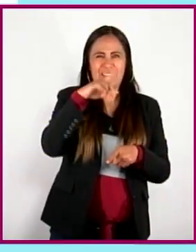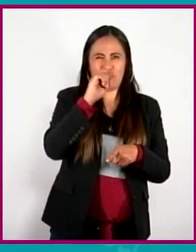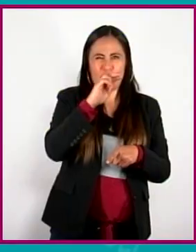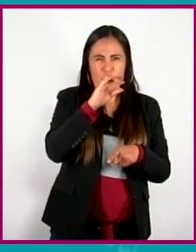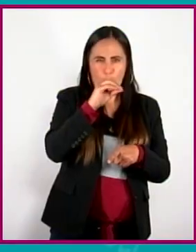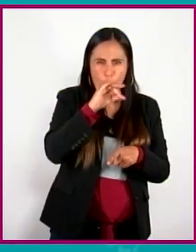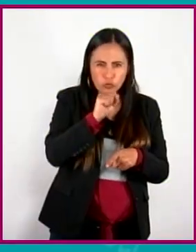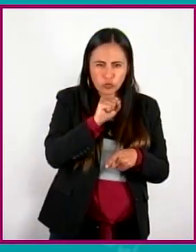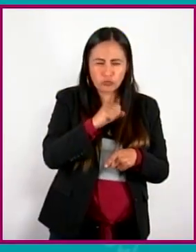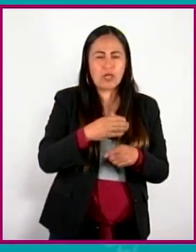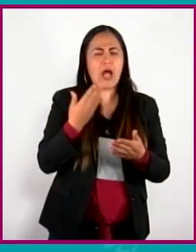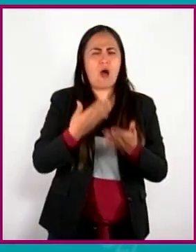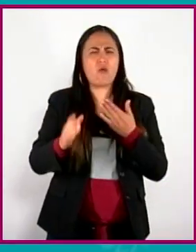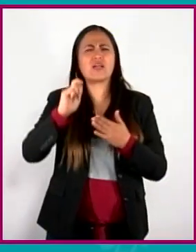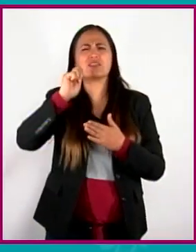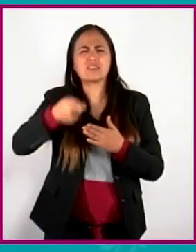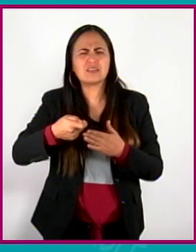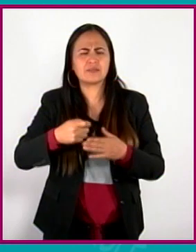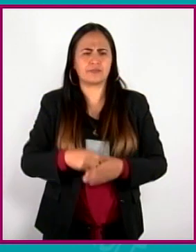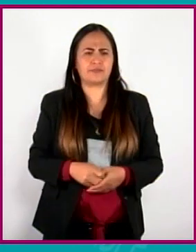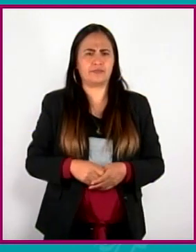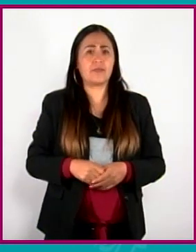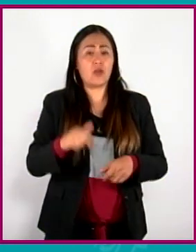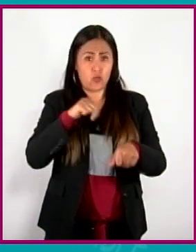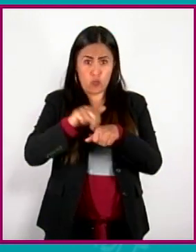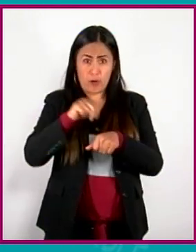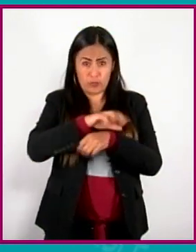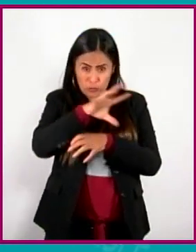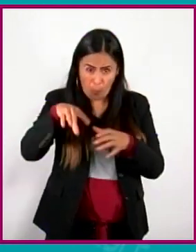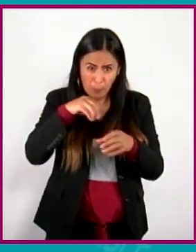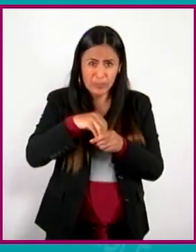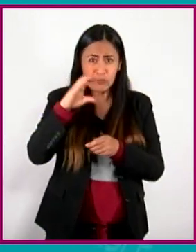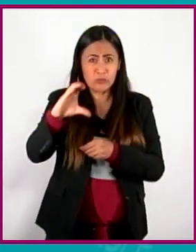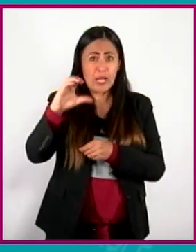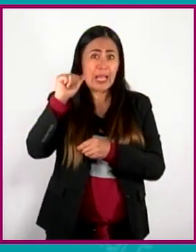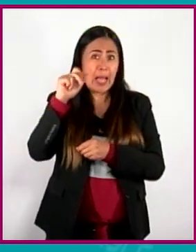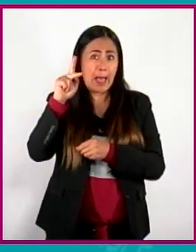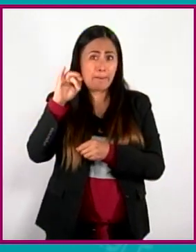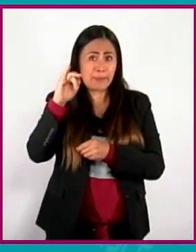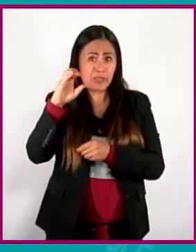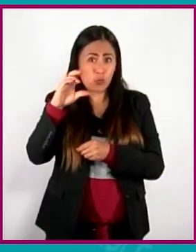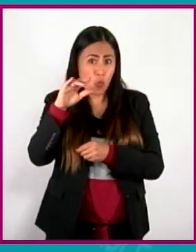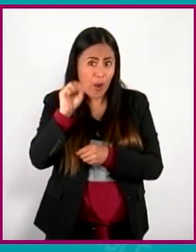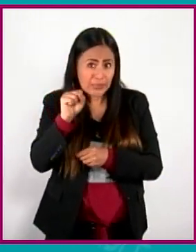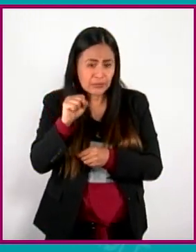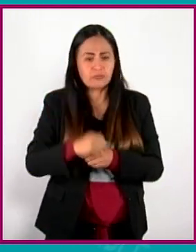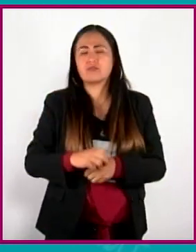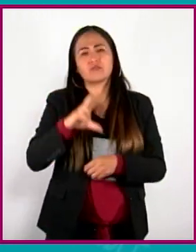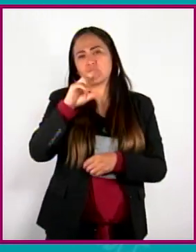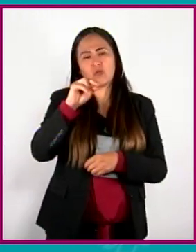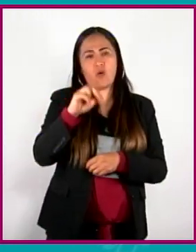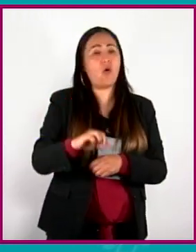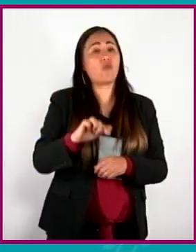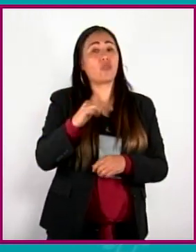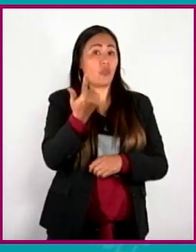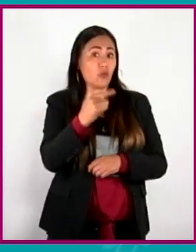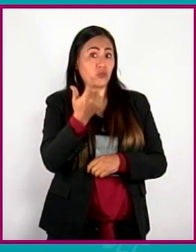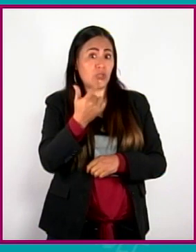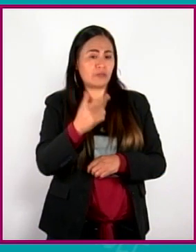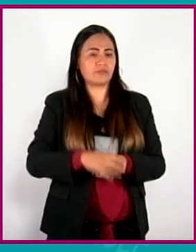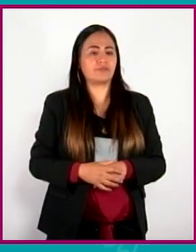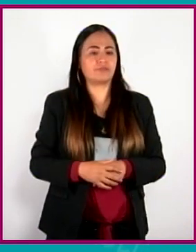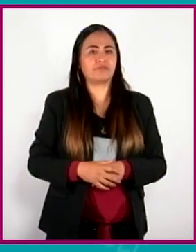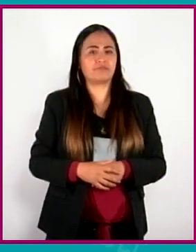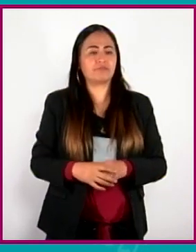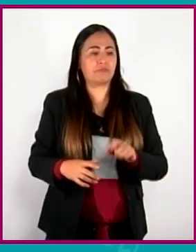ellos? Es fácil ver que no todos los números son capicúas. Por ejemplo, el número 12, pues al leerlo de derecha a izquierda es